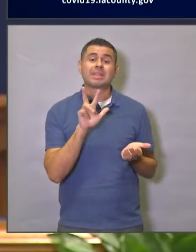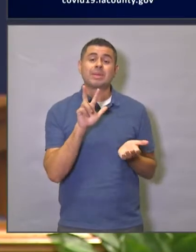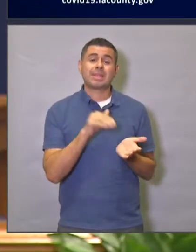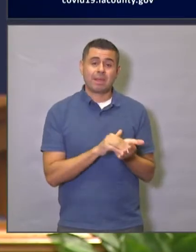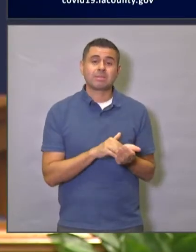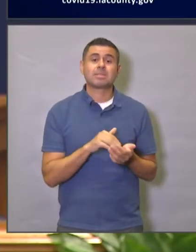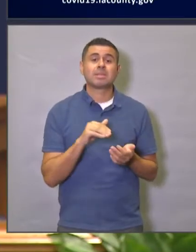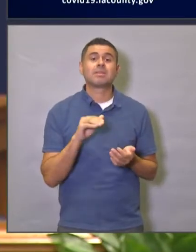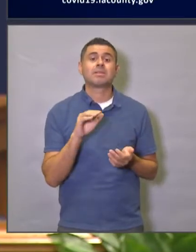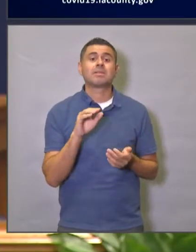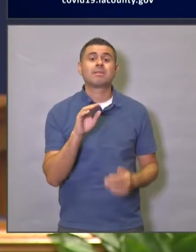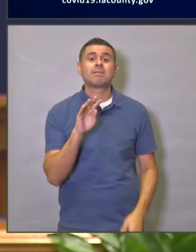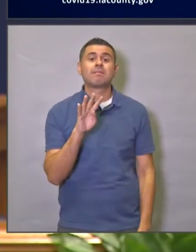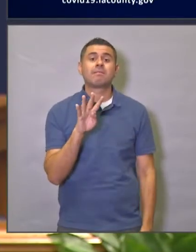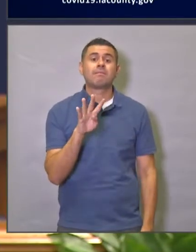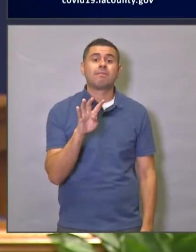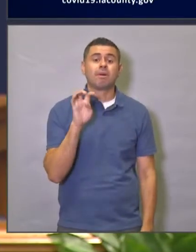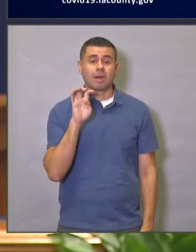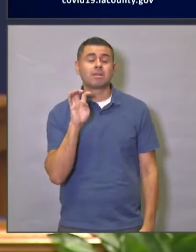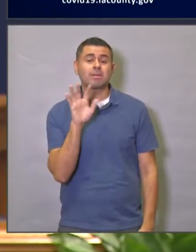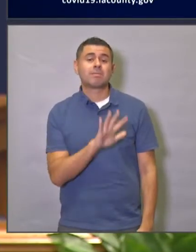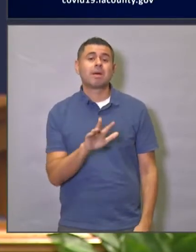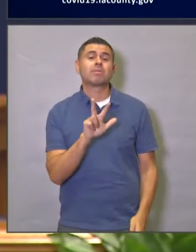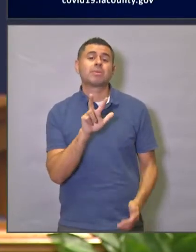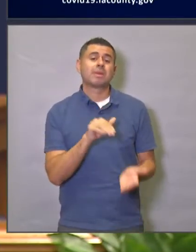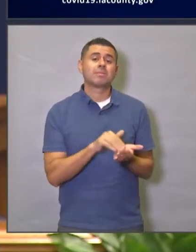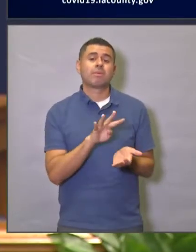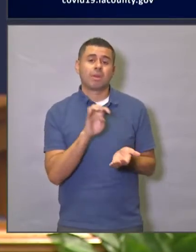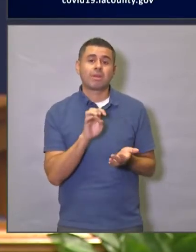3,646 casos confirmados en algún momento en las cárceles,